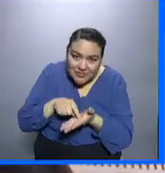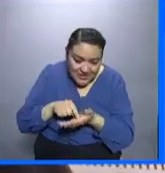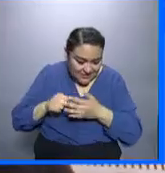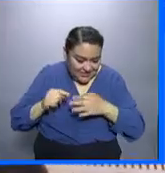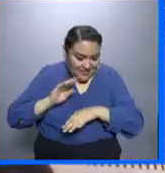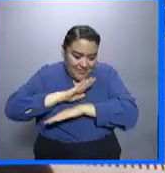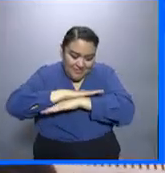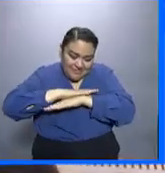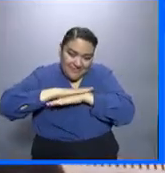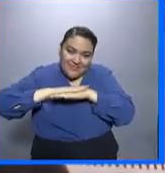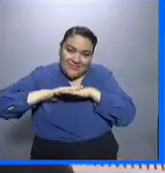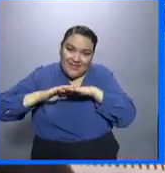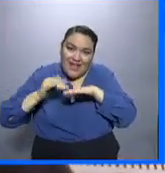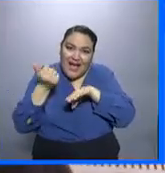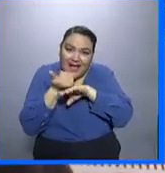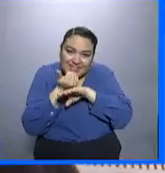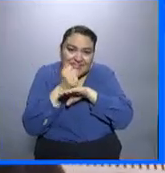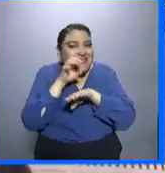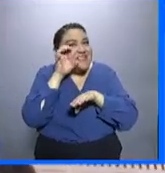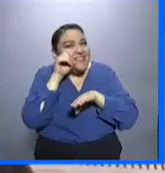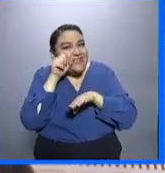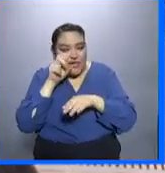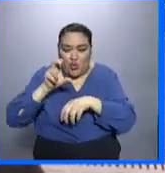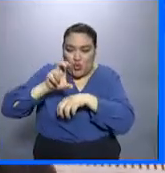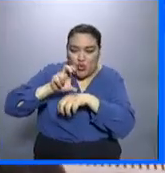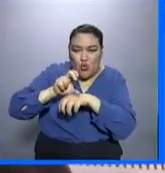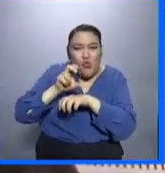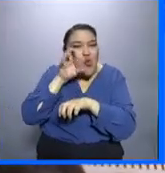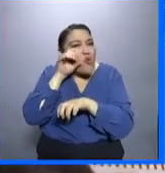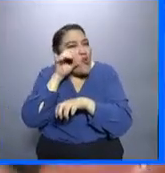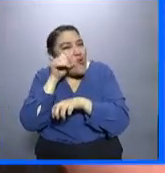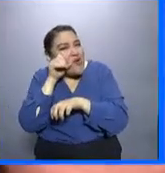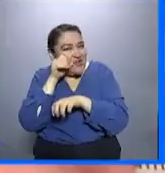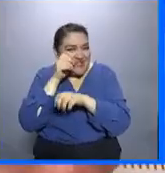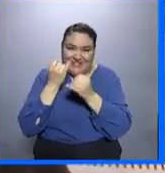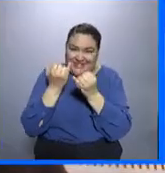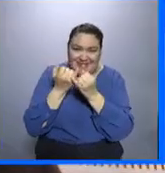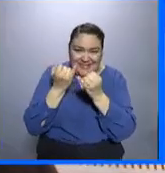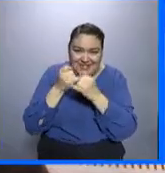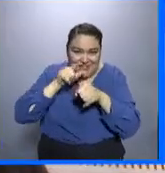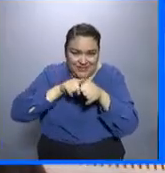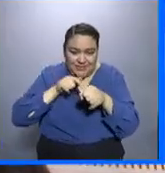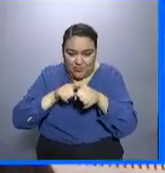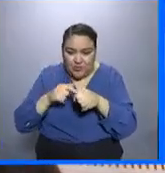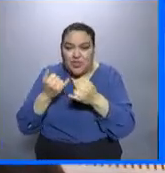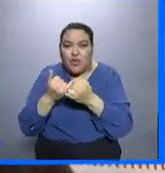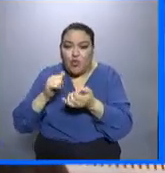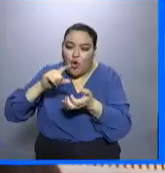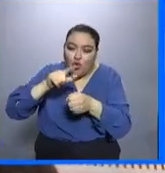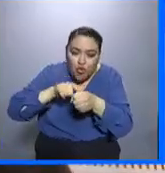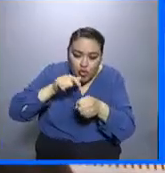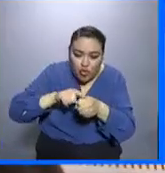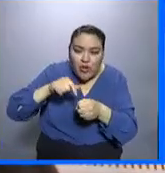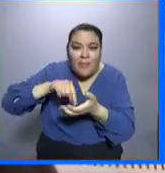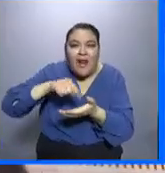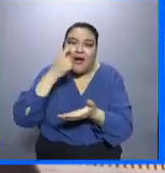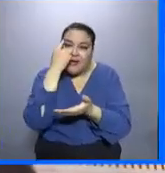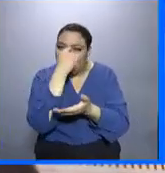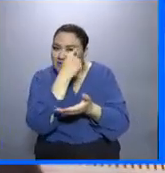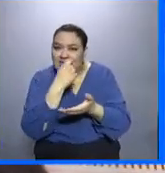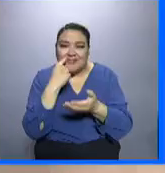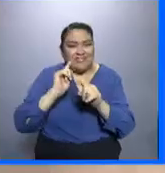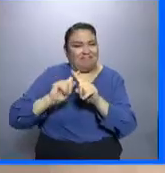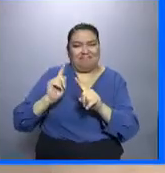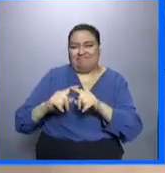piel una tonalidad más naranja, la yema una tonalidad más naranja. Y también se procesaba el pigmento para cosméticos y muchas